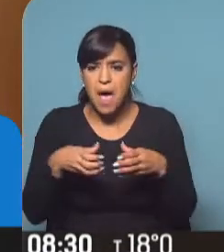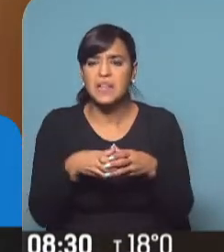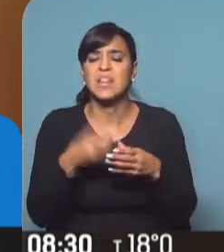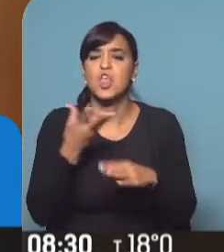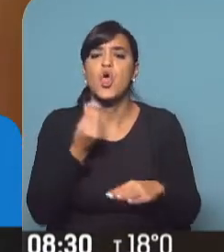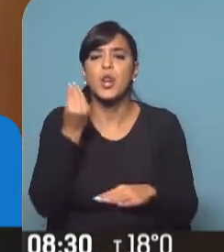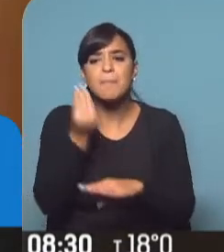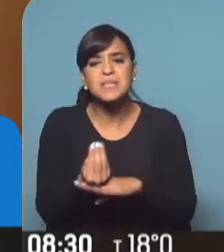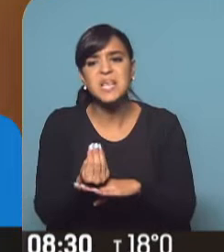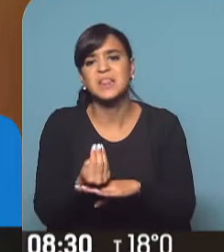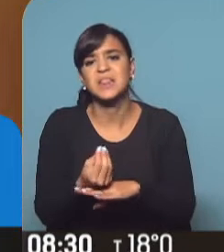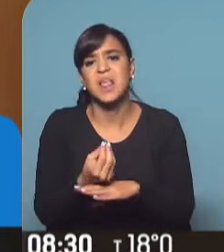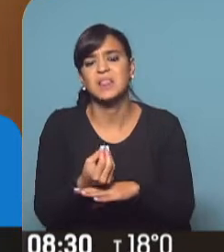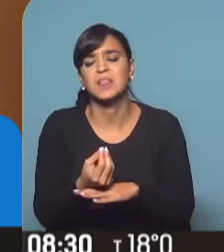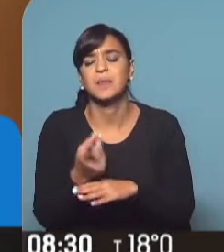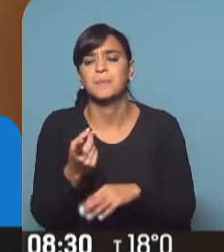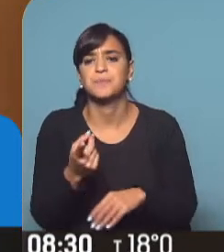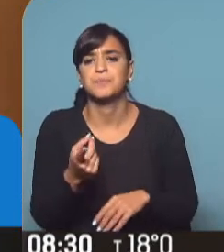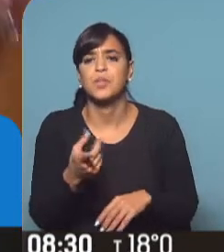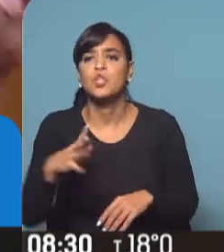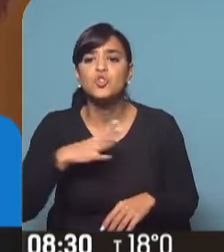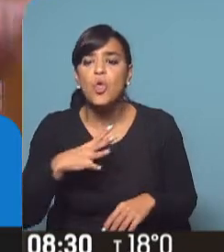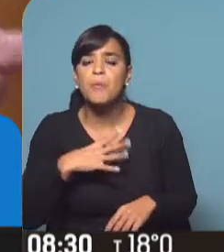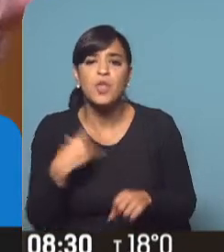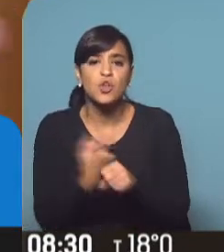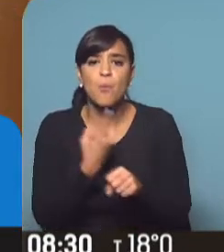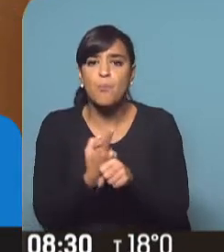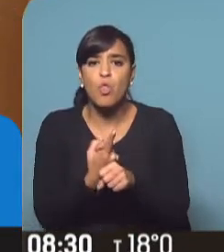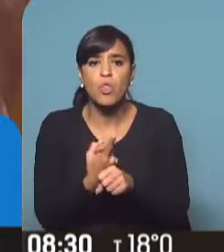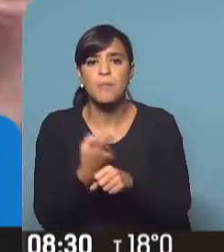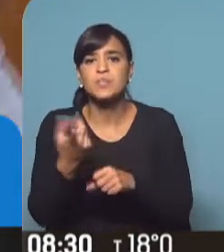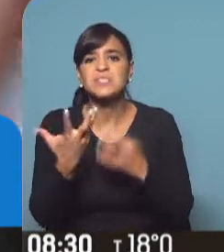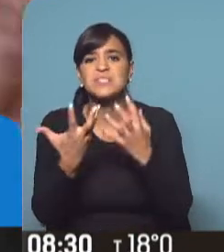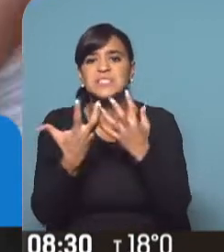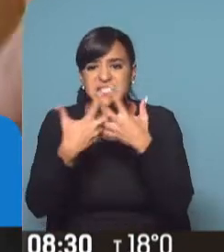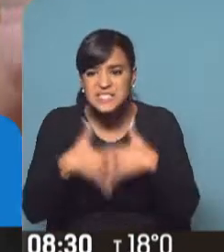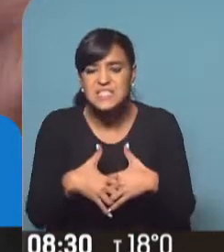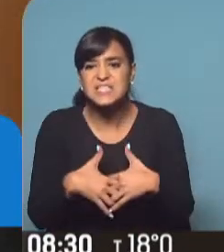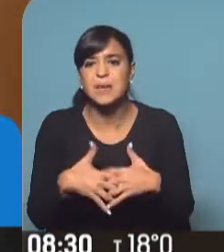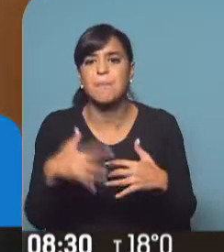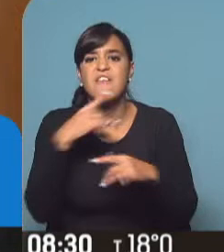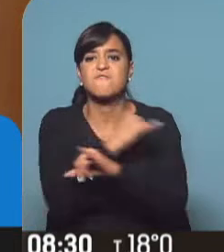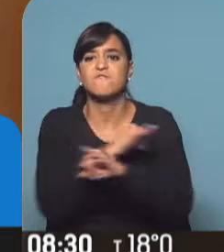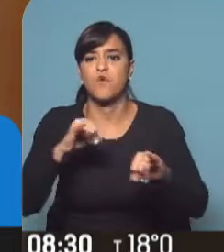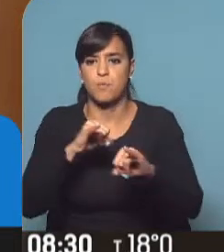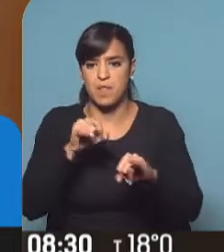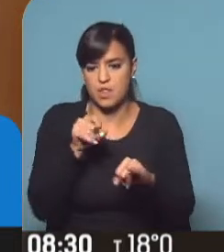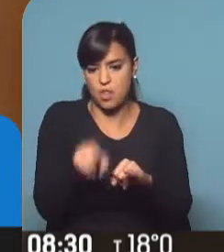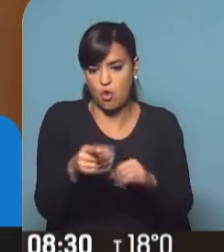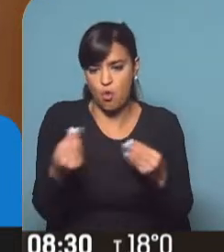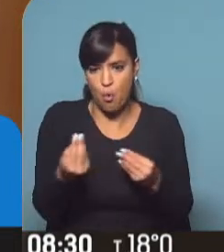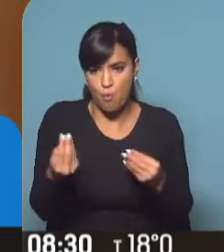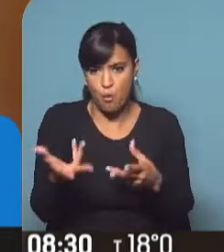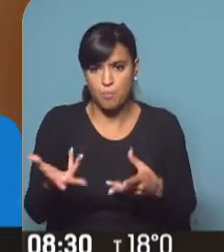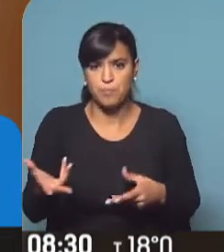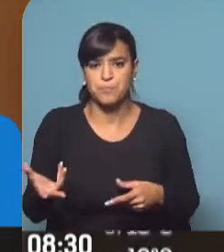representantes de el espacio y todavía no pudimos acceder al sistema a los sistemas informativos que se van a utilizar y